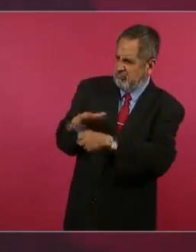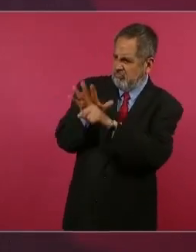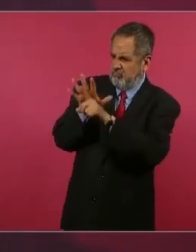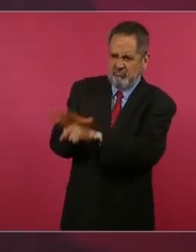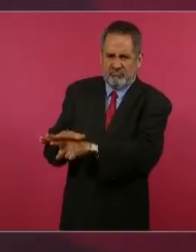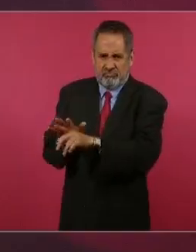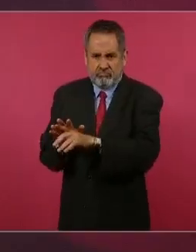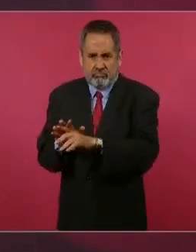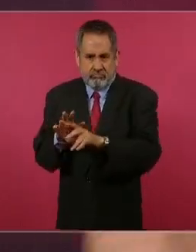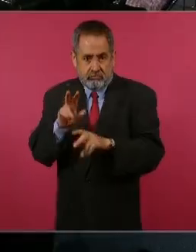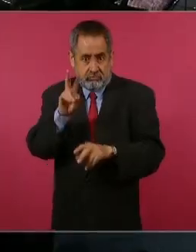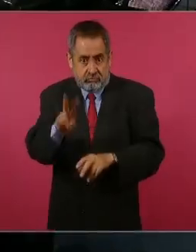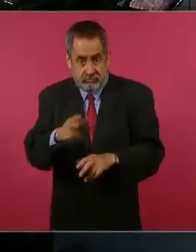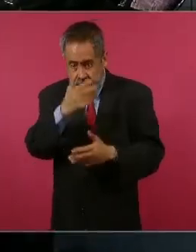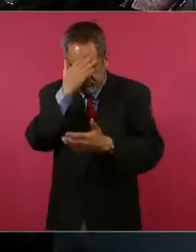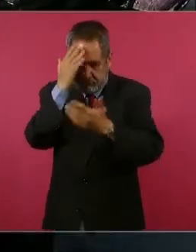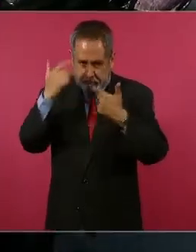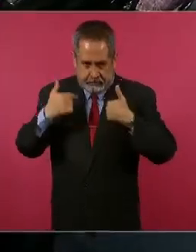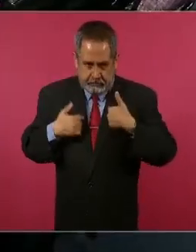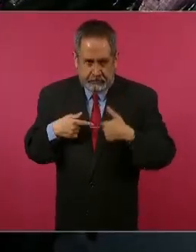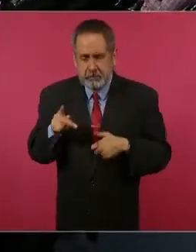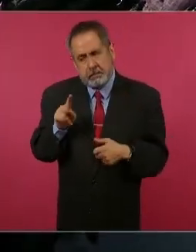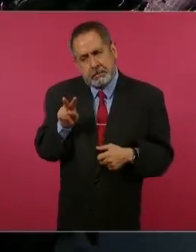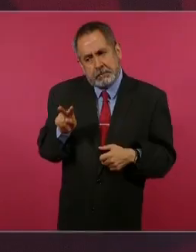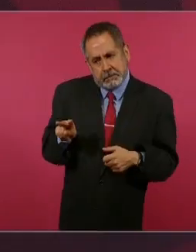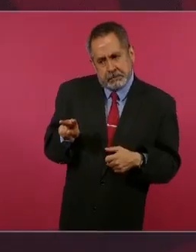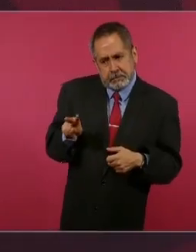presiones o no pero